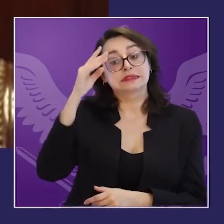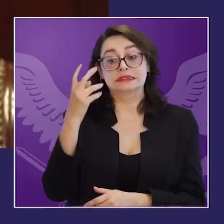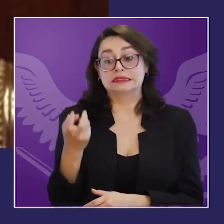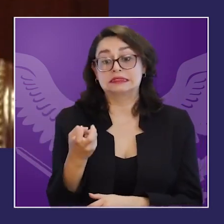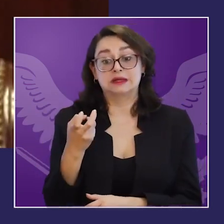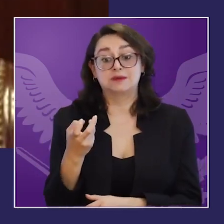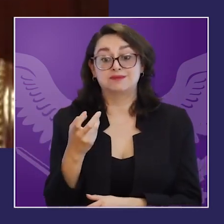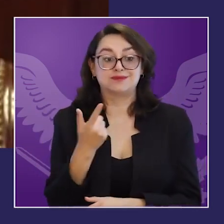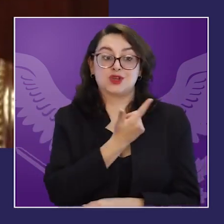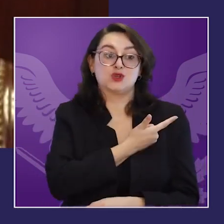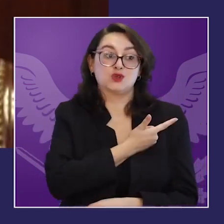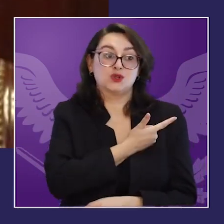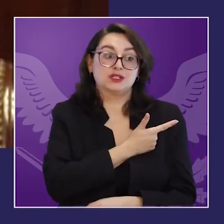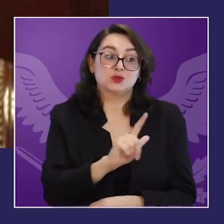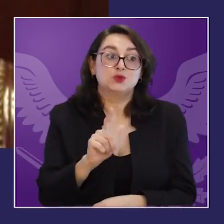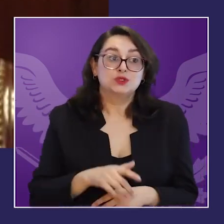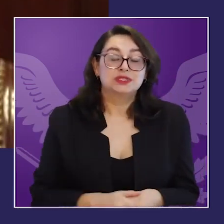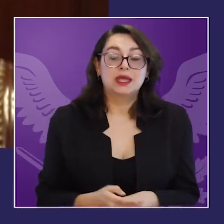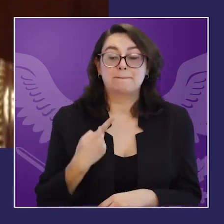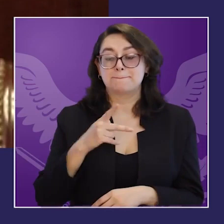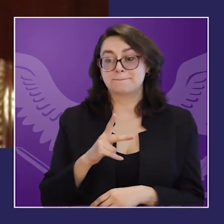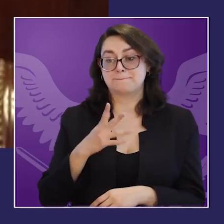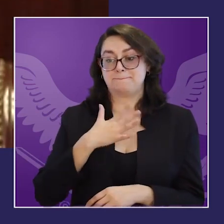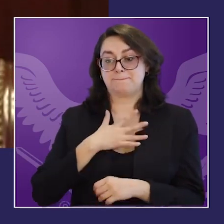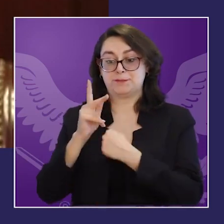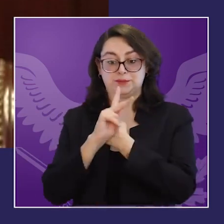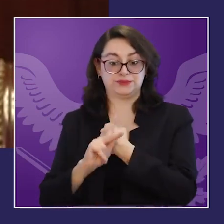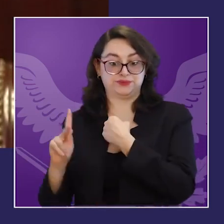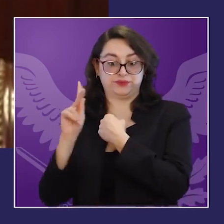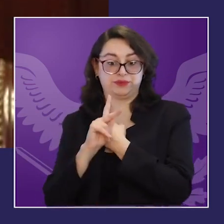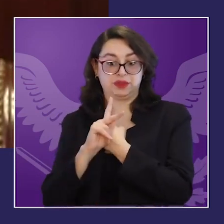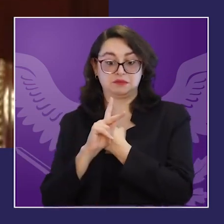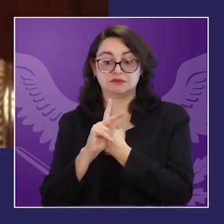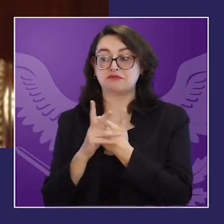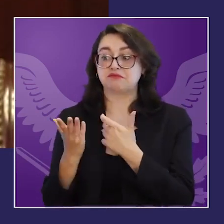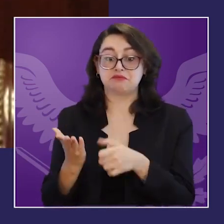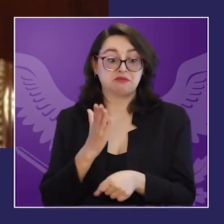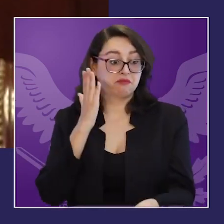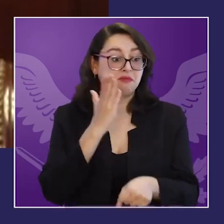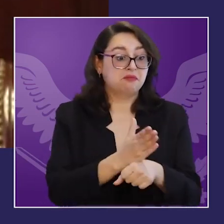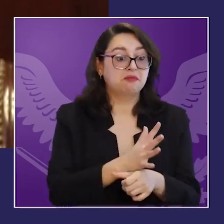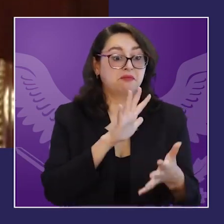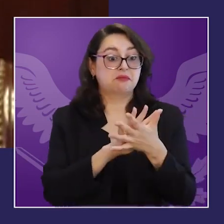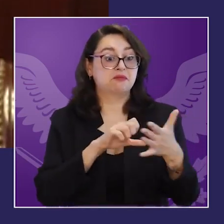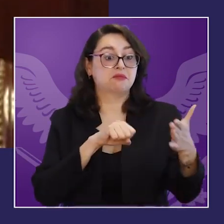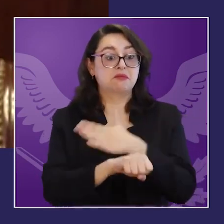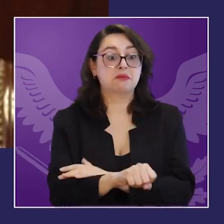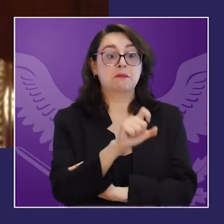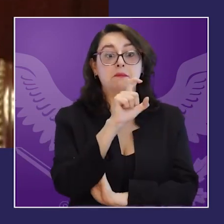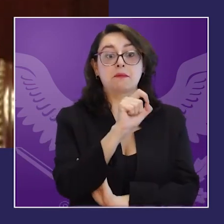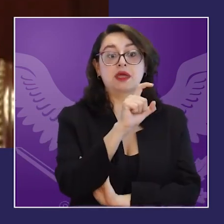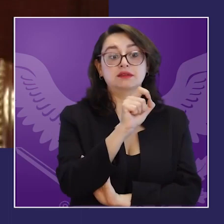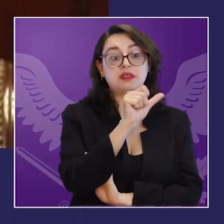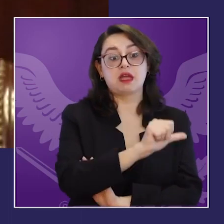mi país el límite, el quantum punitivo es entre 20 y 40 años. Y muchos operadores y operadoras de justicia me